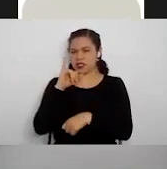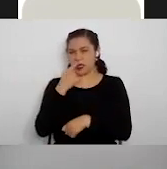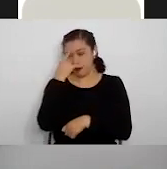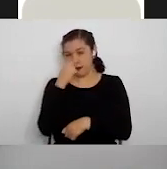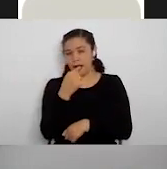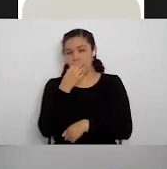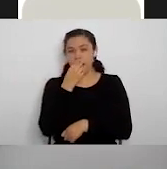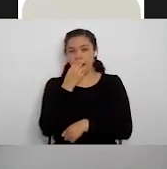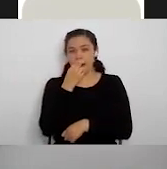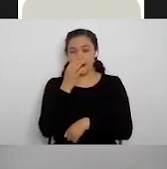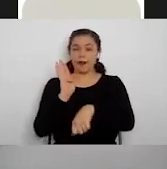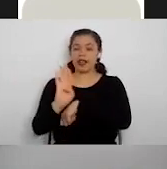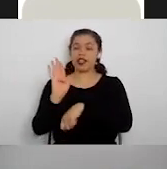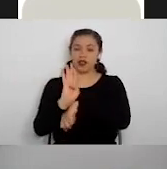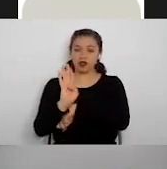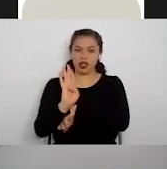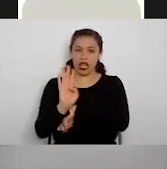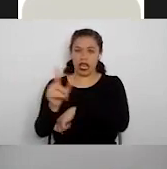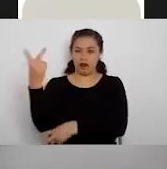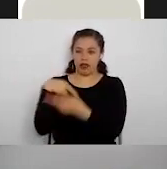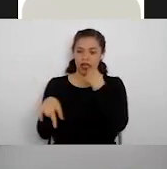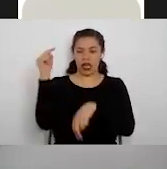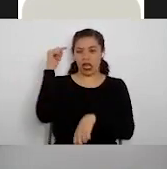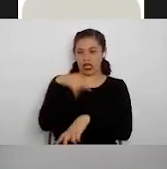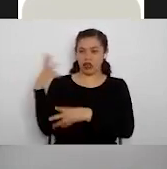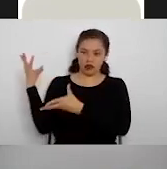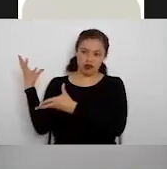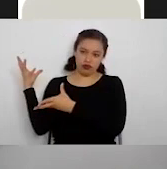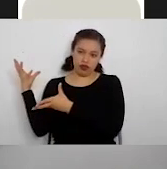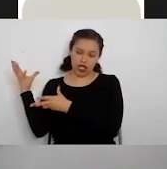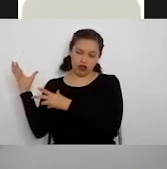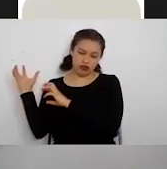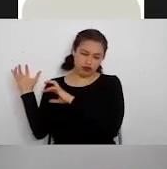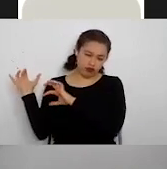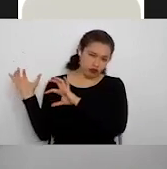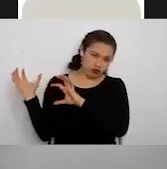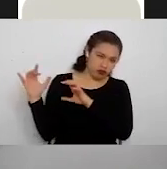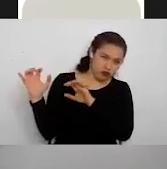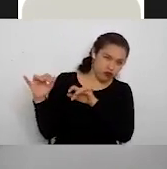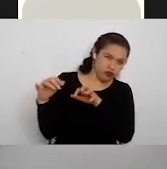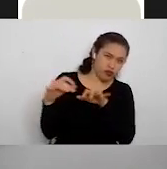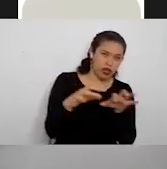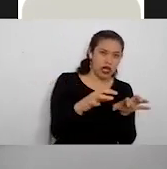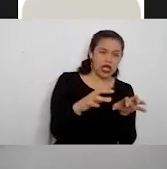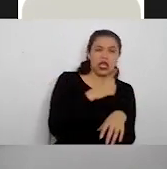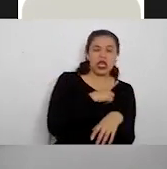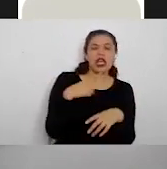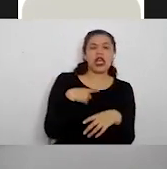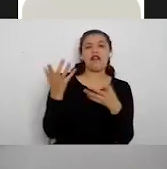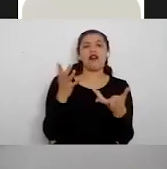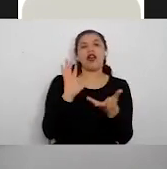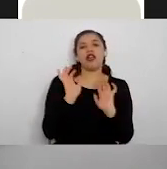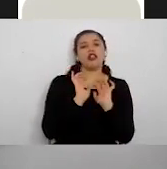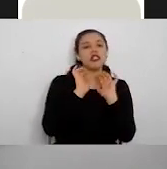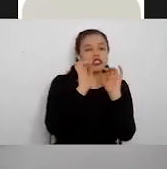evitar que los venezolanos se vengan en masa y tengan que inscribirse en un padrón en donde